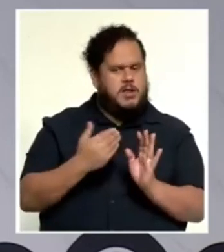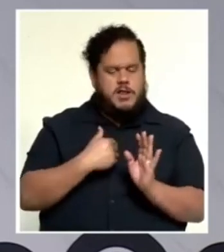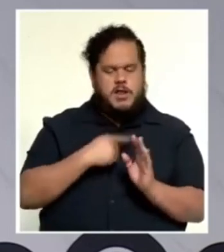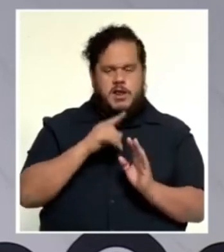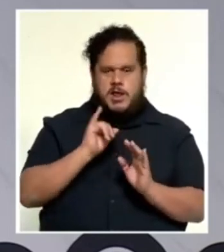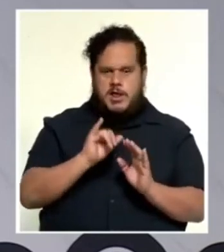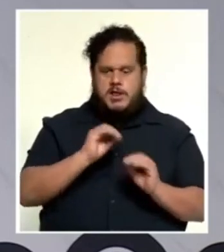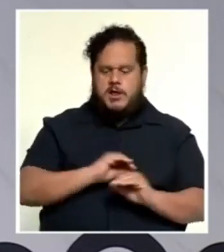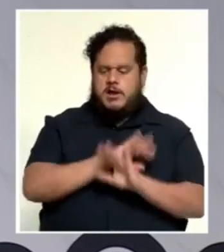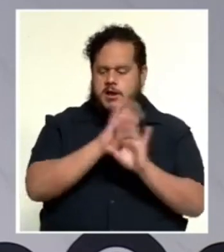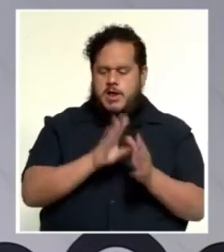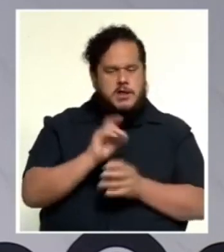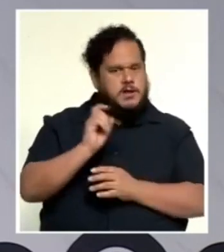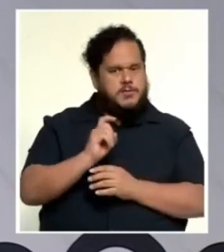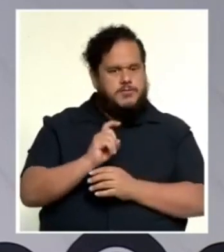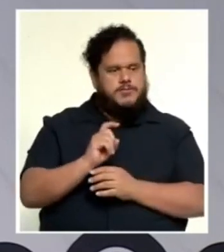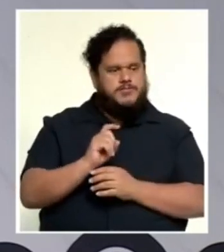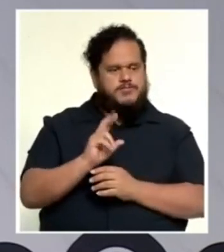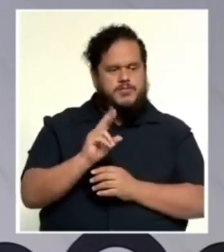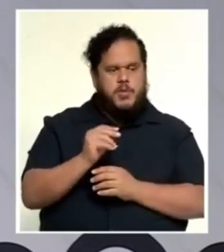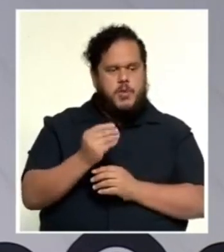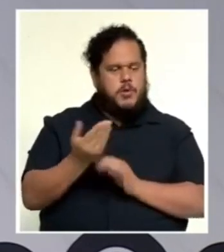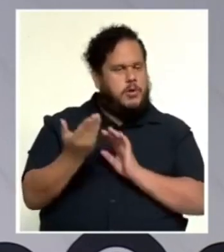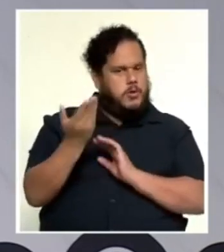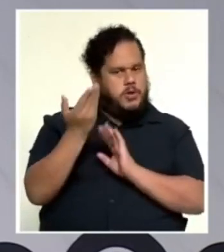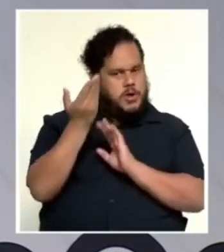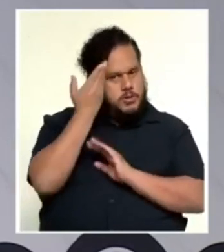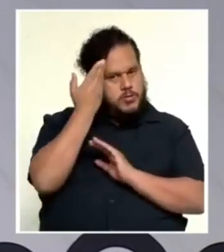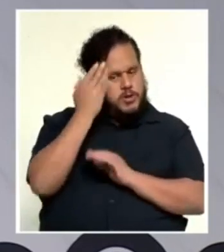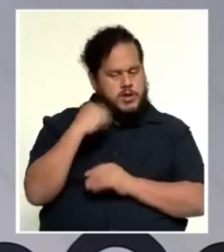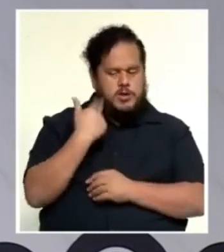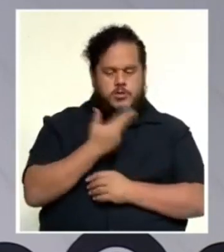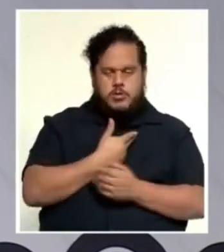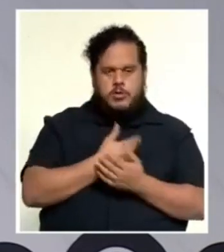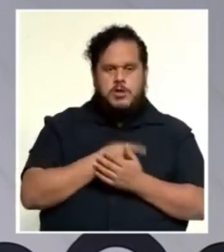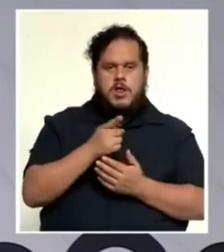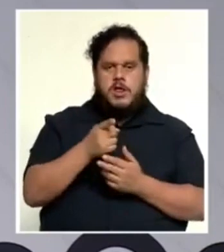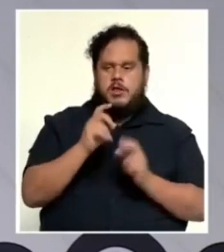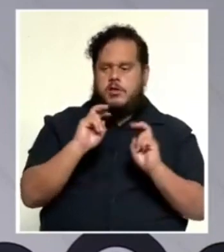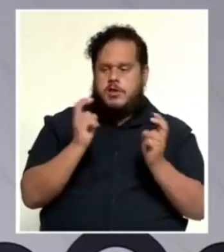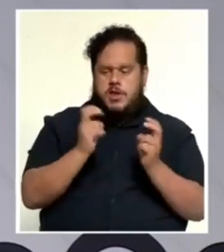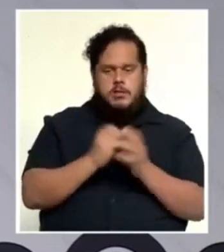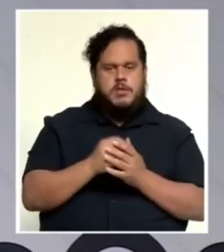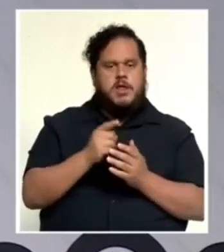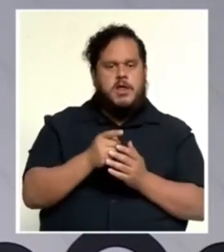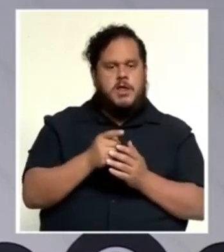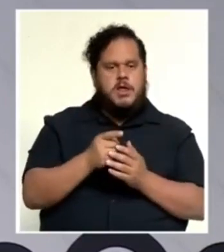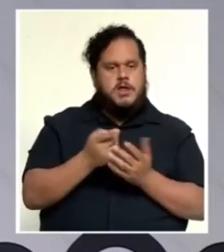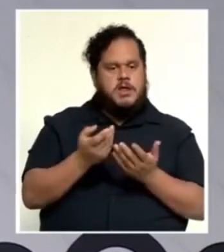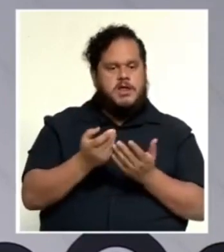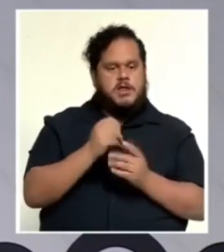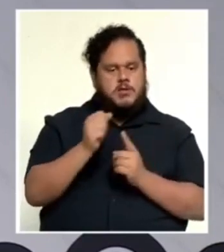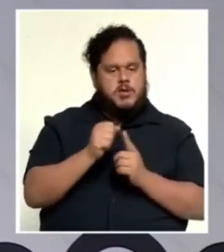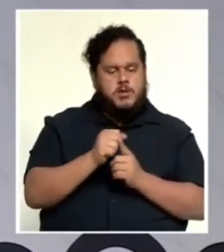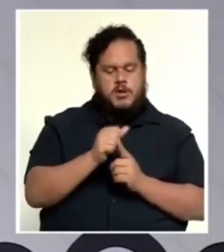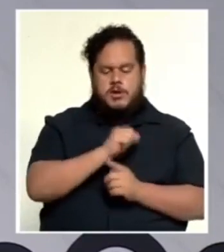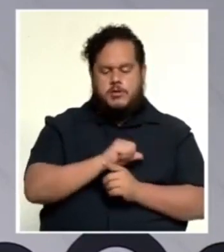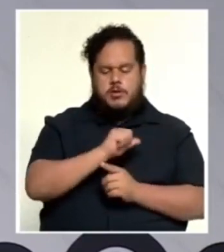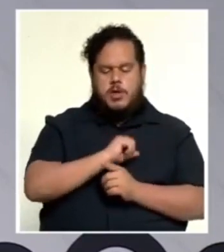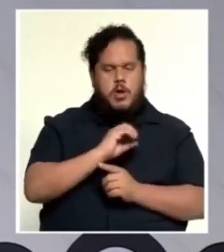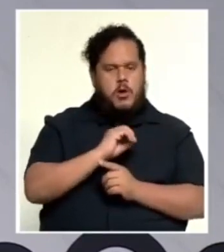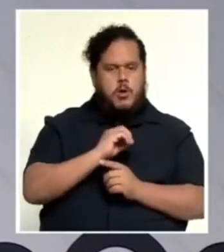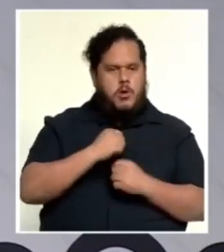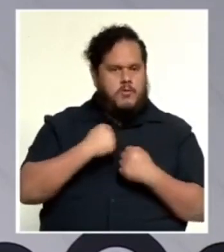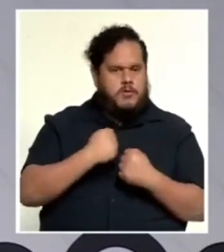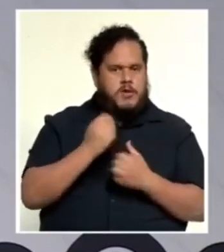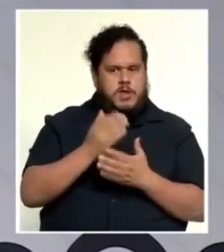claridad de que necesariamente no lo que nos molesta a nosotros, esos temas de esos rasgos autoritarios, o de